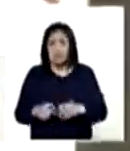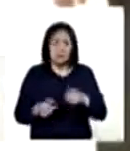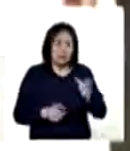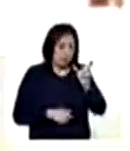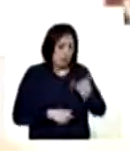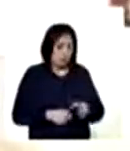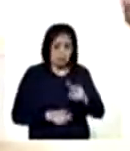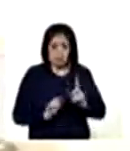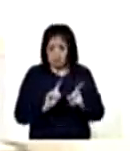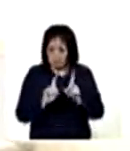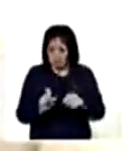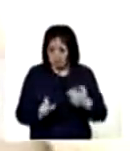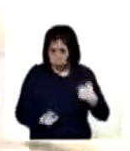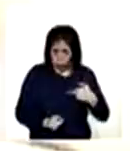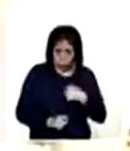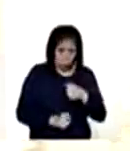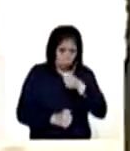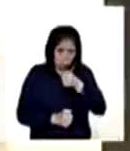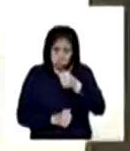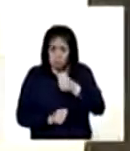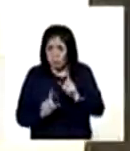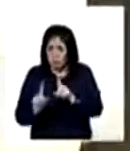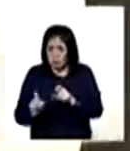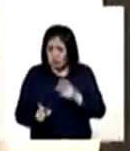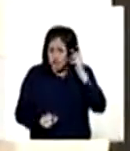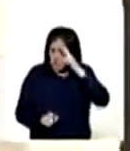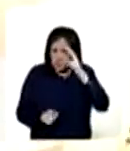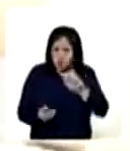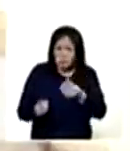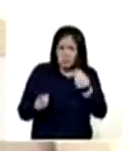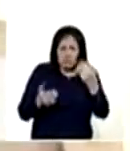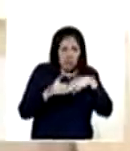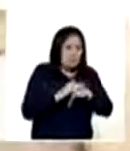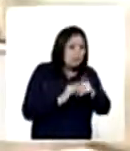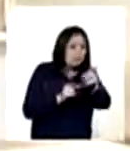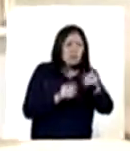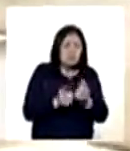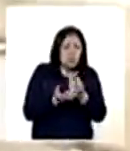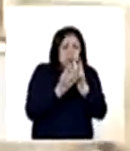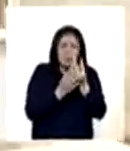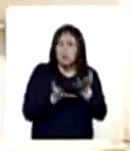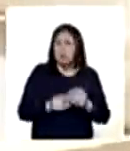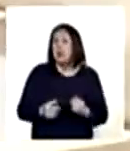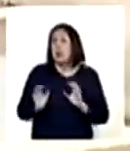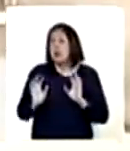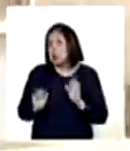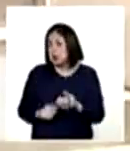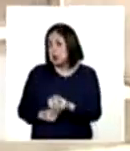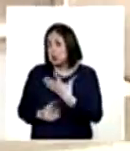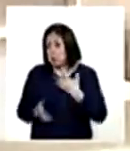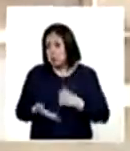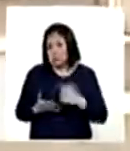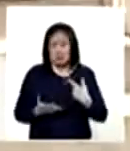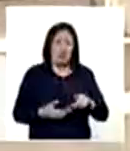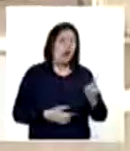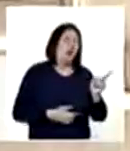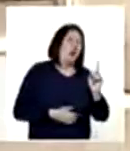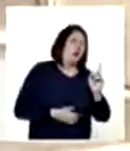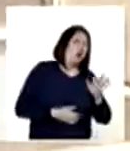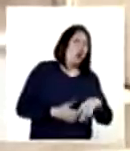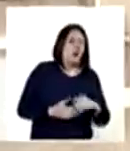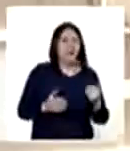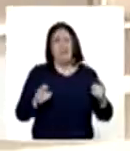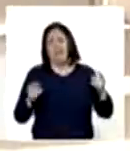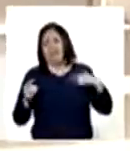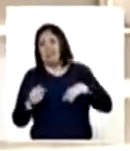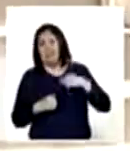al preguntarle a nosotros justamente, bueno, el motivo de su visita, él ha dicho de que hay una guerra ideológica. Si bien